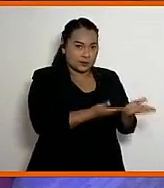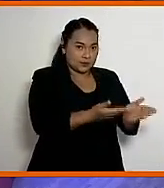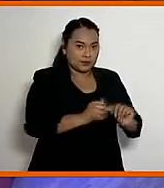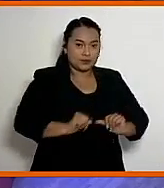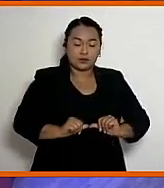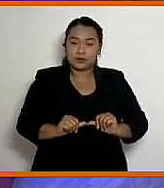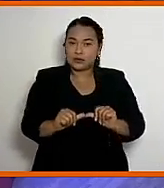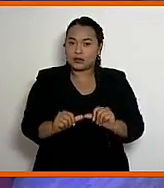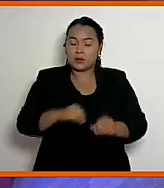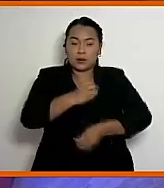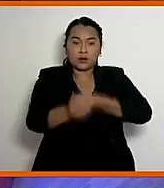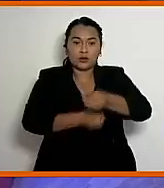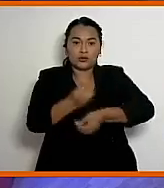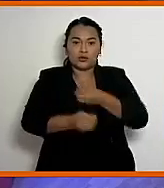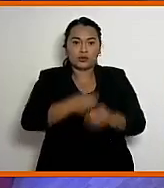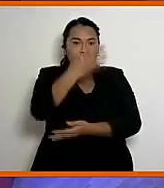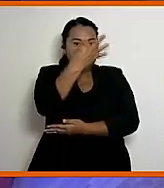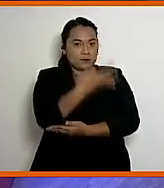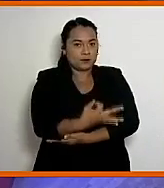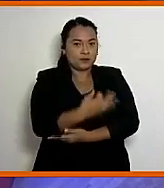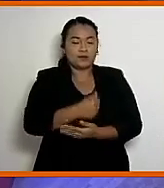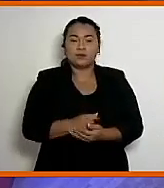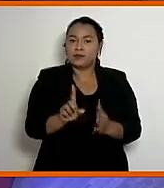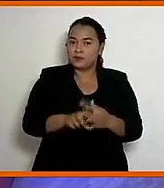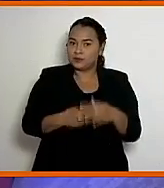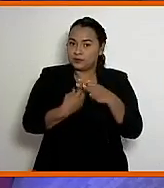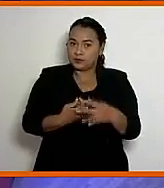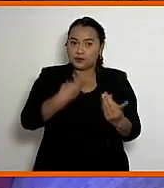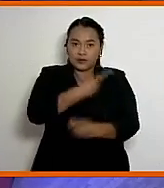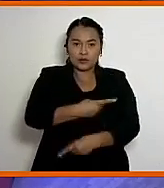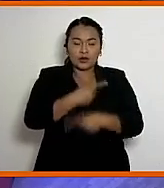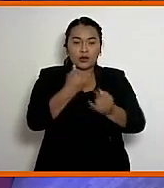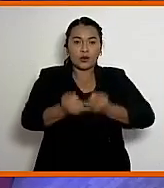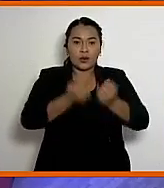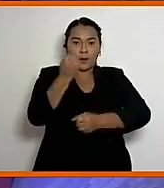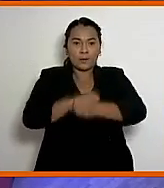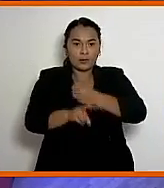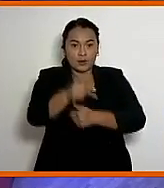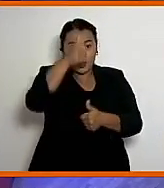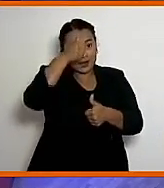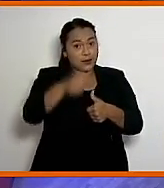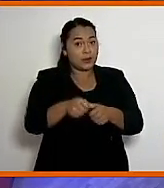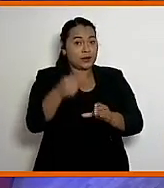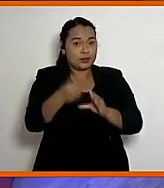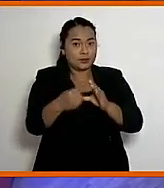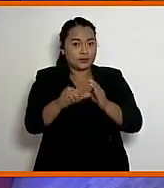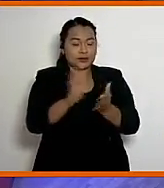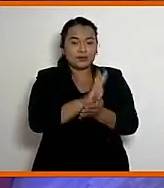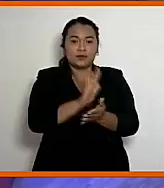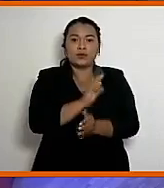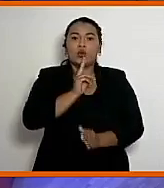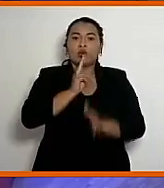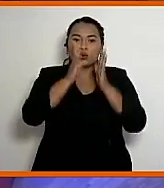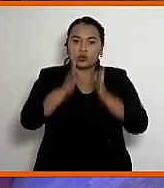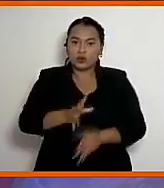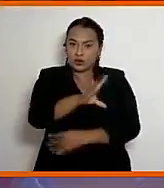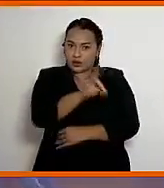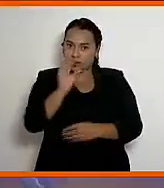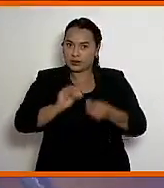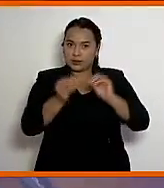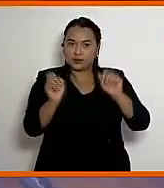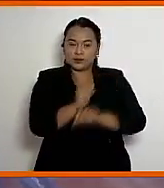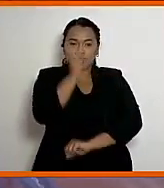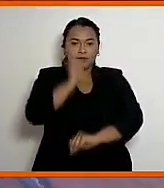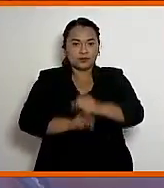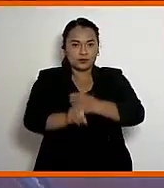uno de los sorteos. Iniciamos la diversión con premiados. Recuerda que puedes utilizar la guía Catracha para que juegues y ganes. Aló Catracho, viene su primer